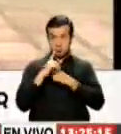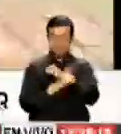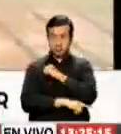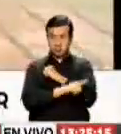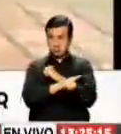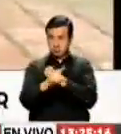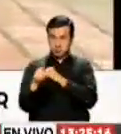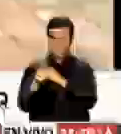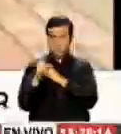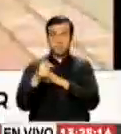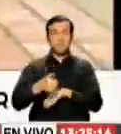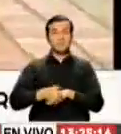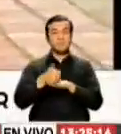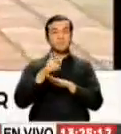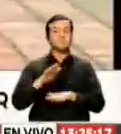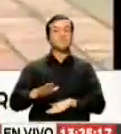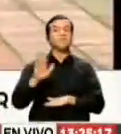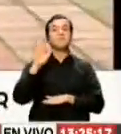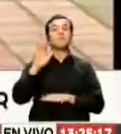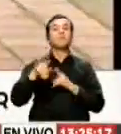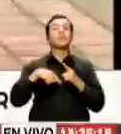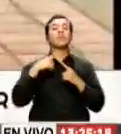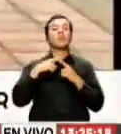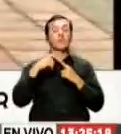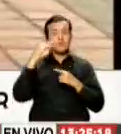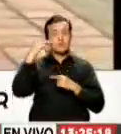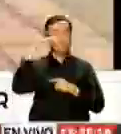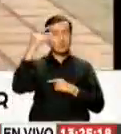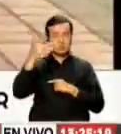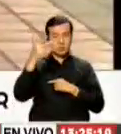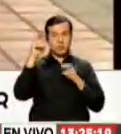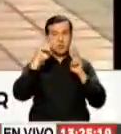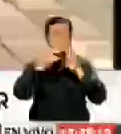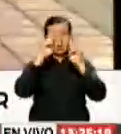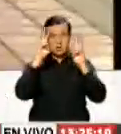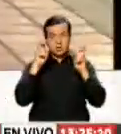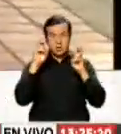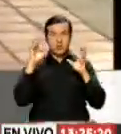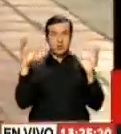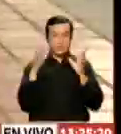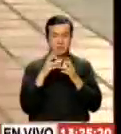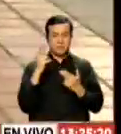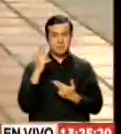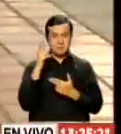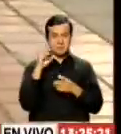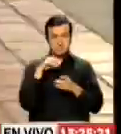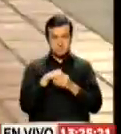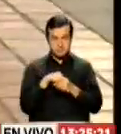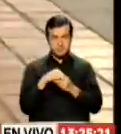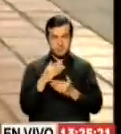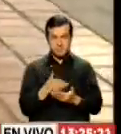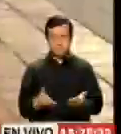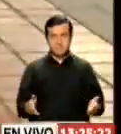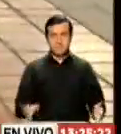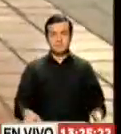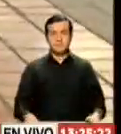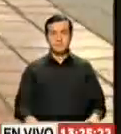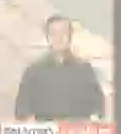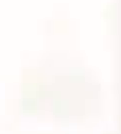posesión de las autoridades militares se desarrollará en los próximos días en el marco de una ceremonia militar. Javier Ceballos,